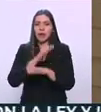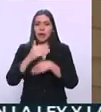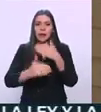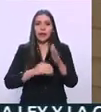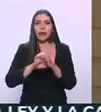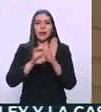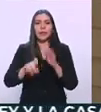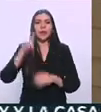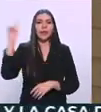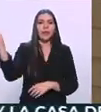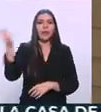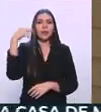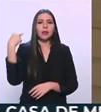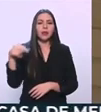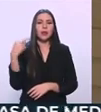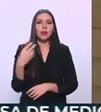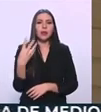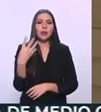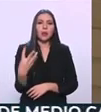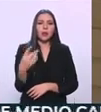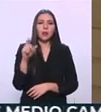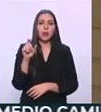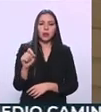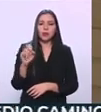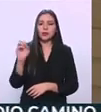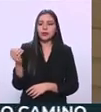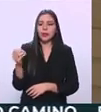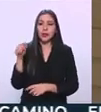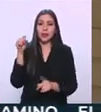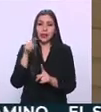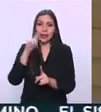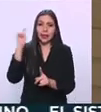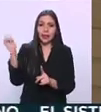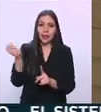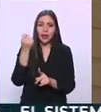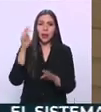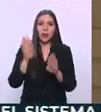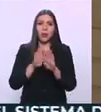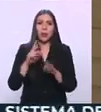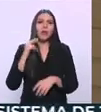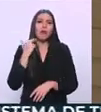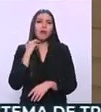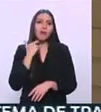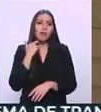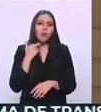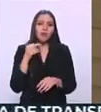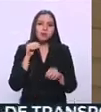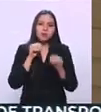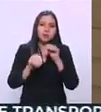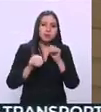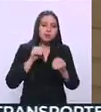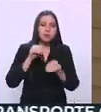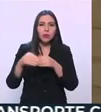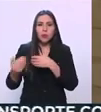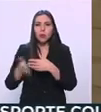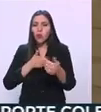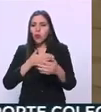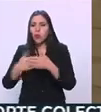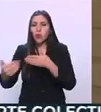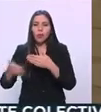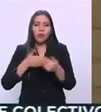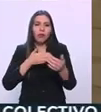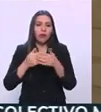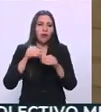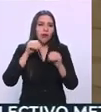llamadas 4.0, las verdaderas tecnologías que tienen que ver con inteligencia artificial y métodos muy novedosos de